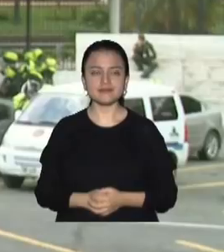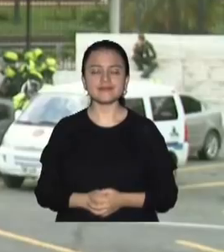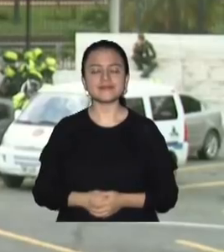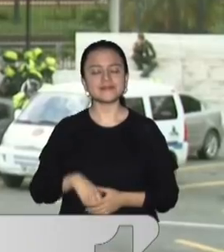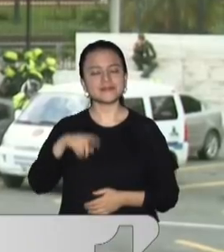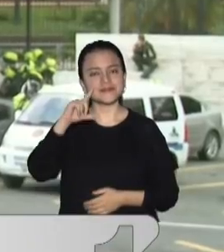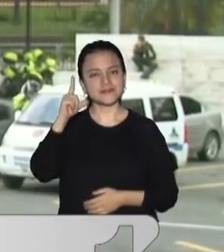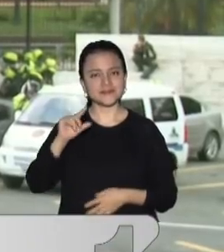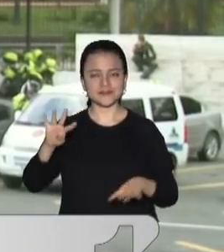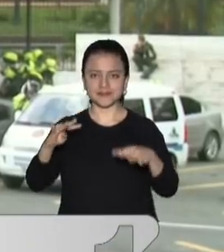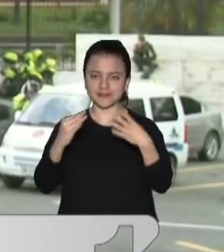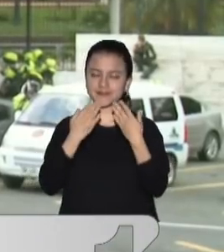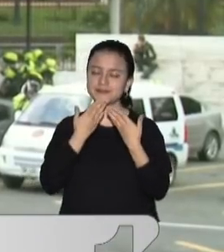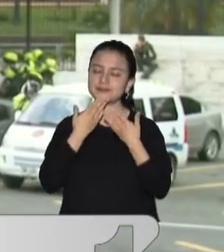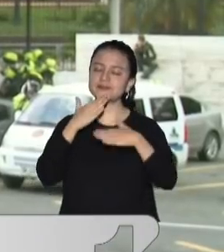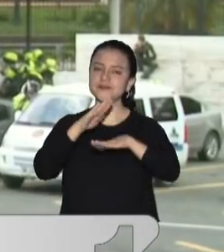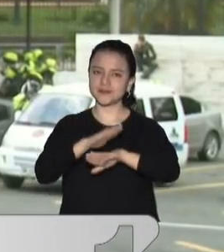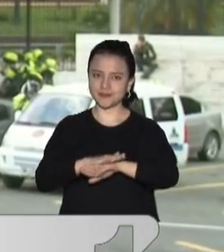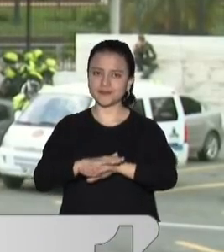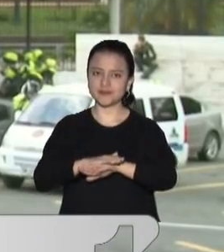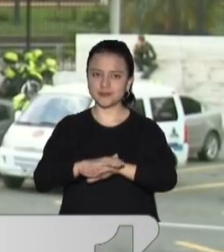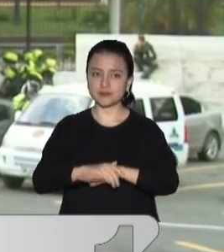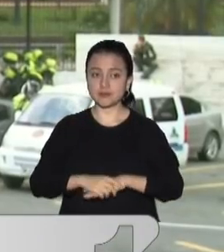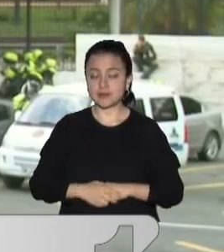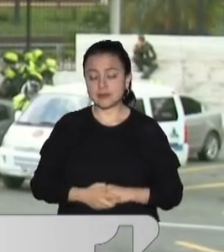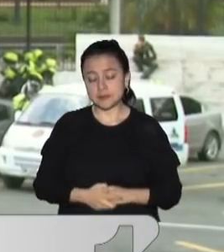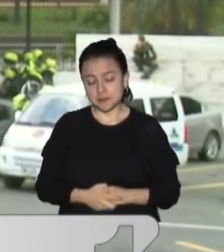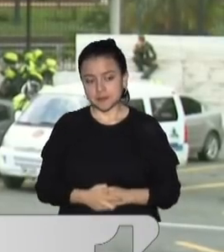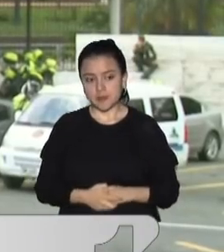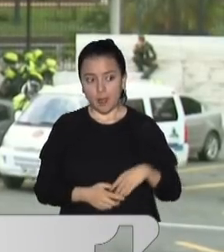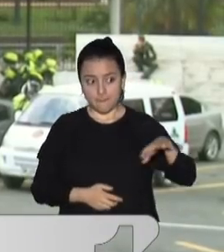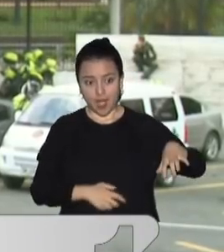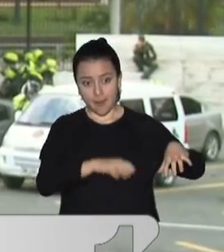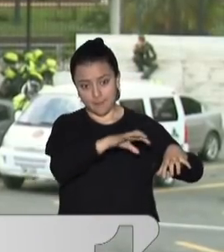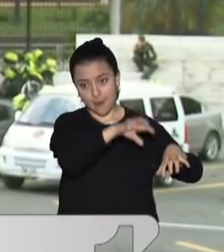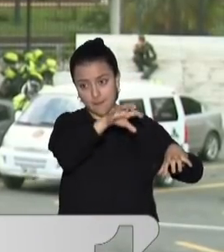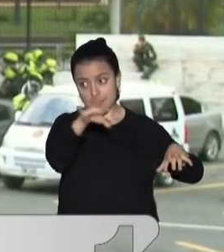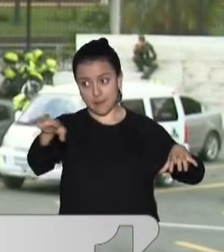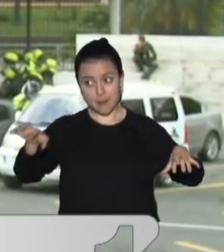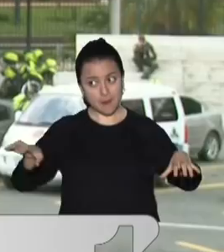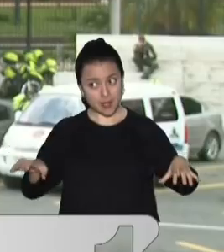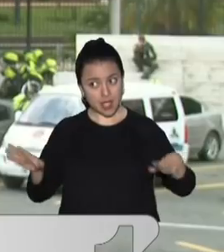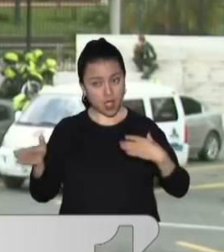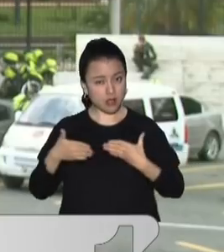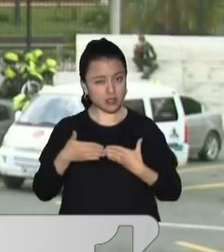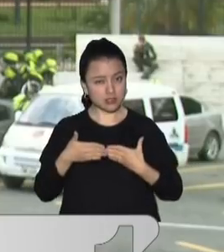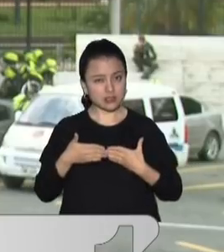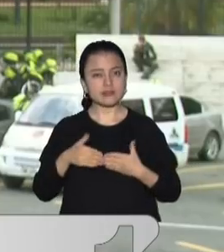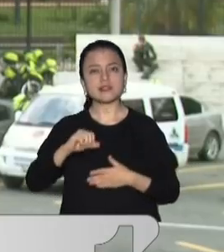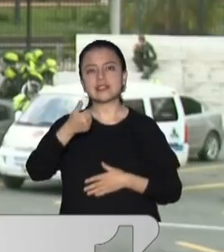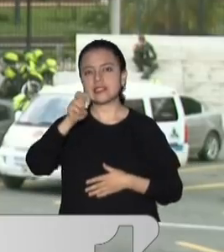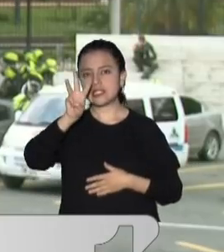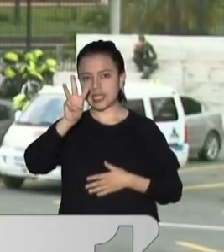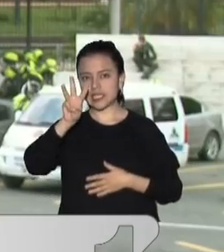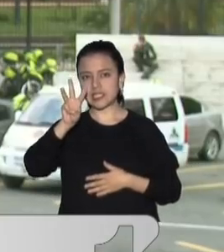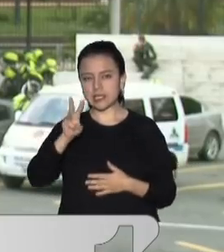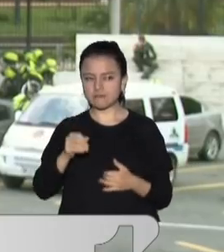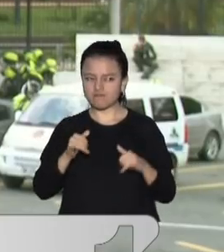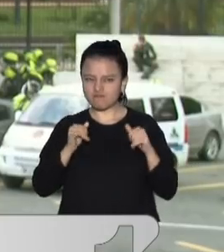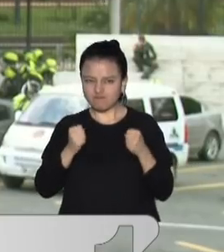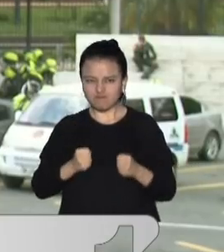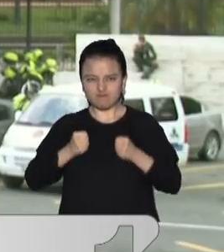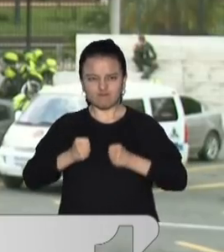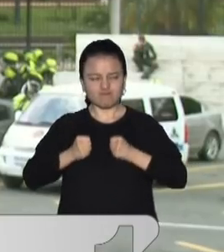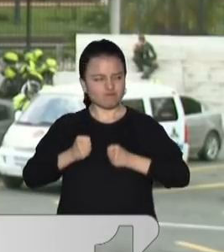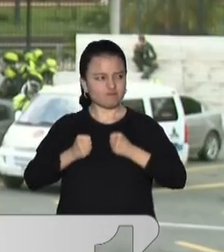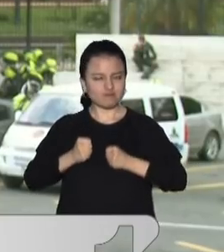Luisa, televidentes, muy buenas tardes. De esos bloqueos en Cali solamente hay 13 puntos de concentración.